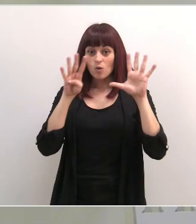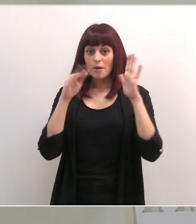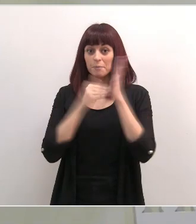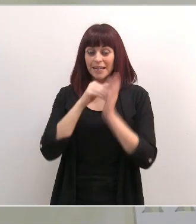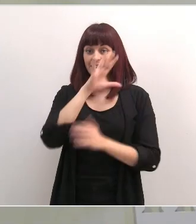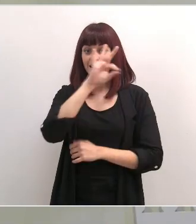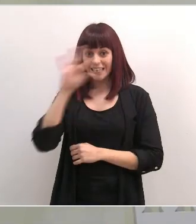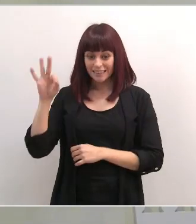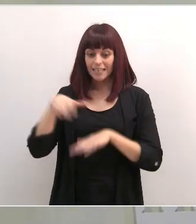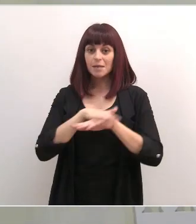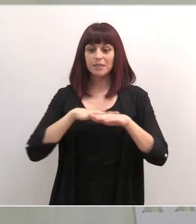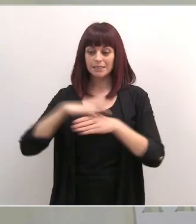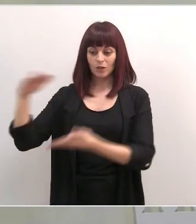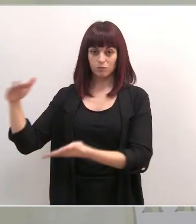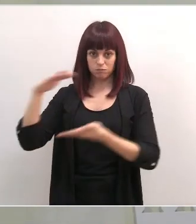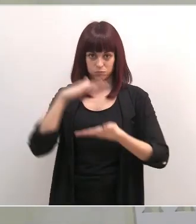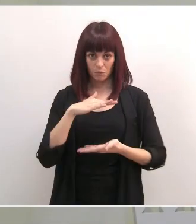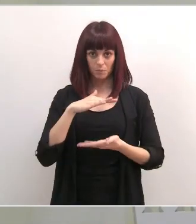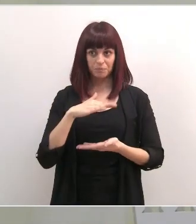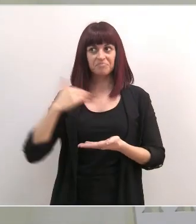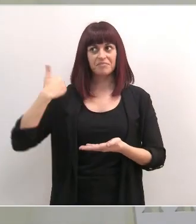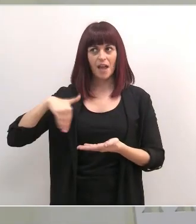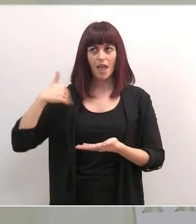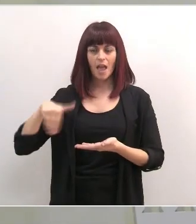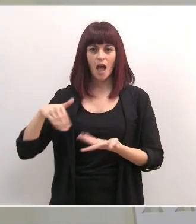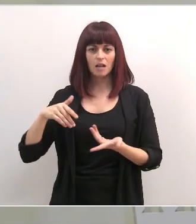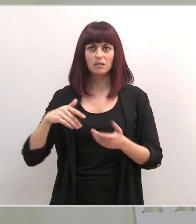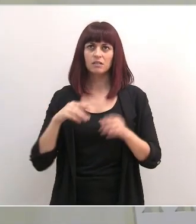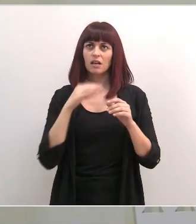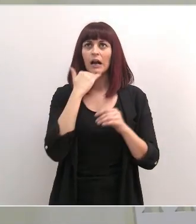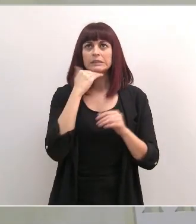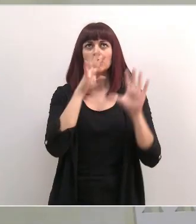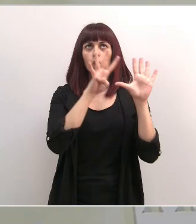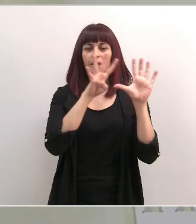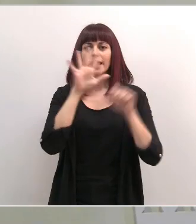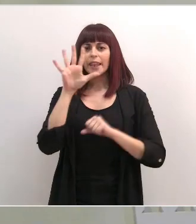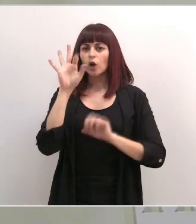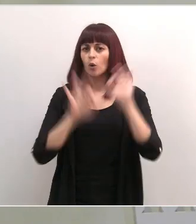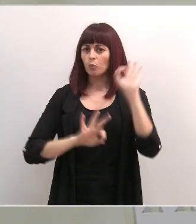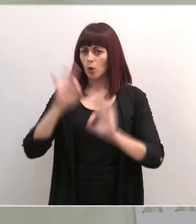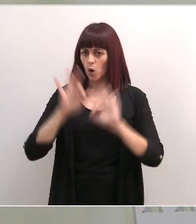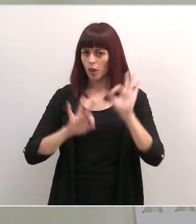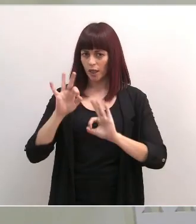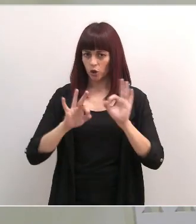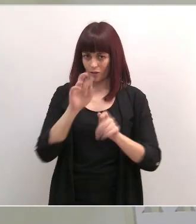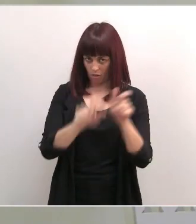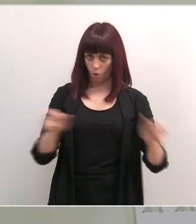39.560 entregadas por el Ministerio ya estarán puestas por encima del 95% a nuestros